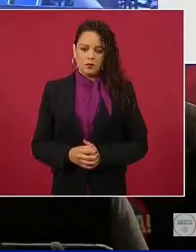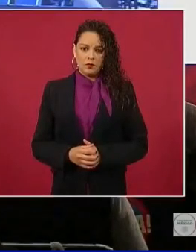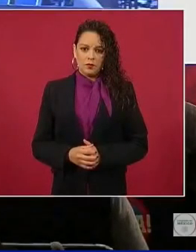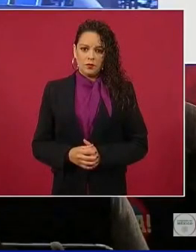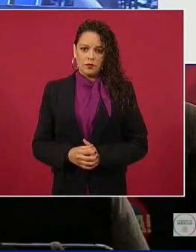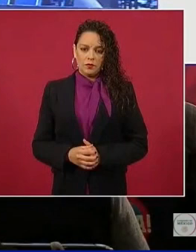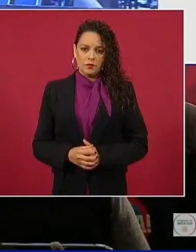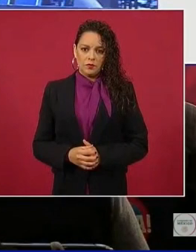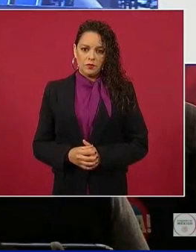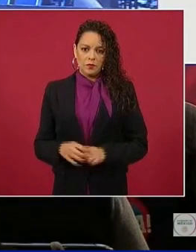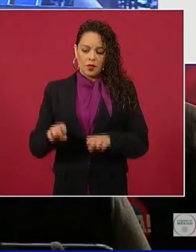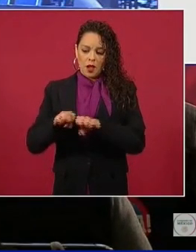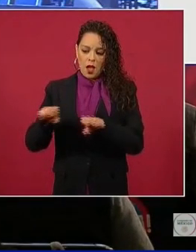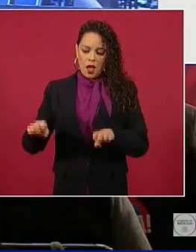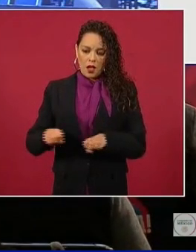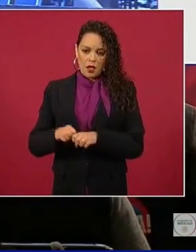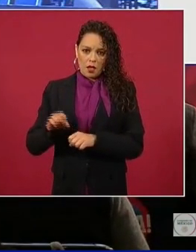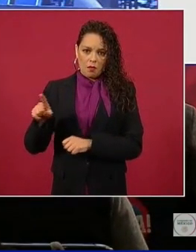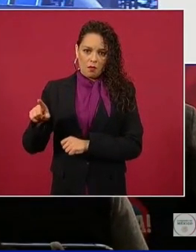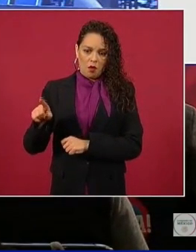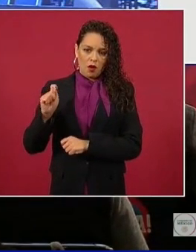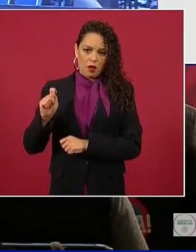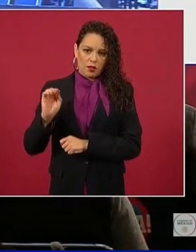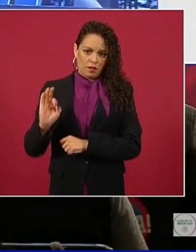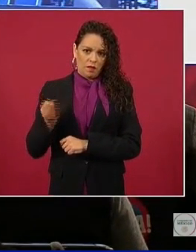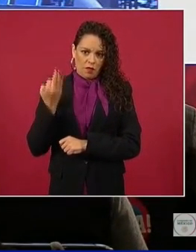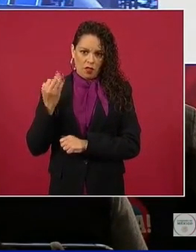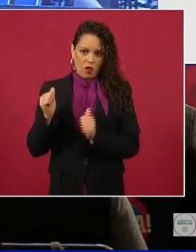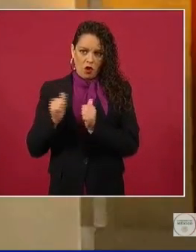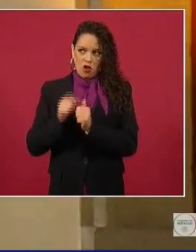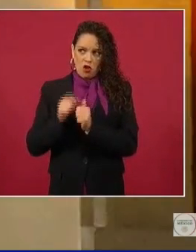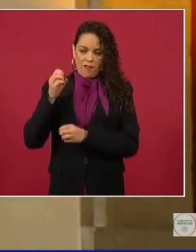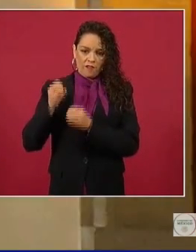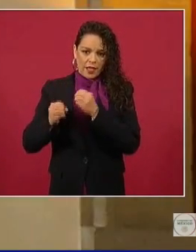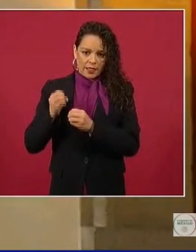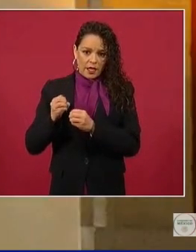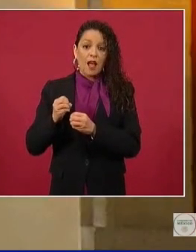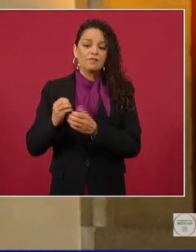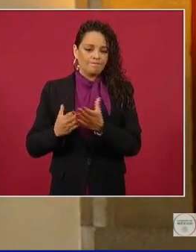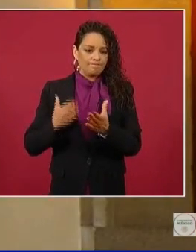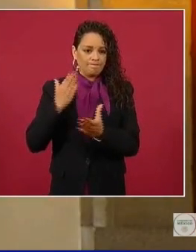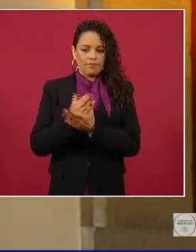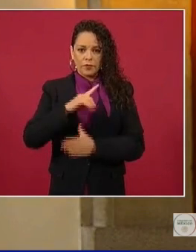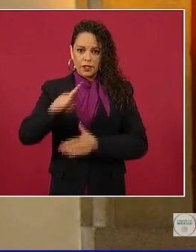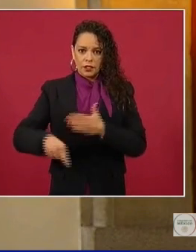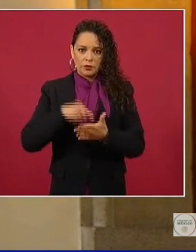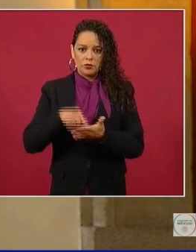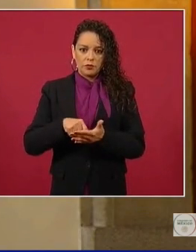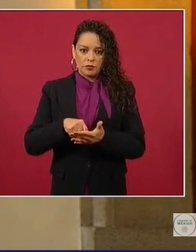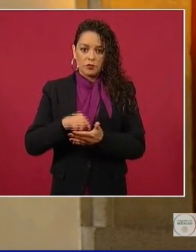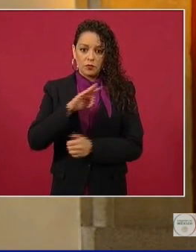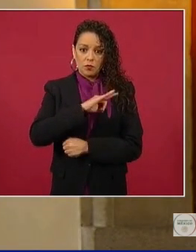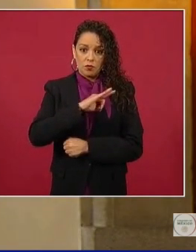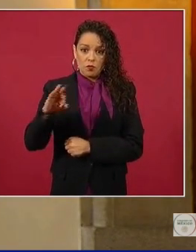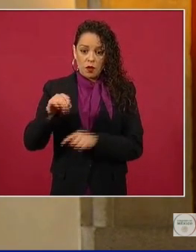y equipo de la federación junto con el fiscal nos constituimos en el lugar pudimos revisar perimetralmente